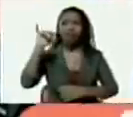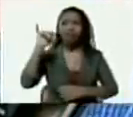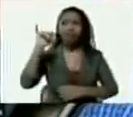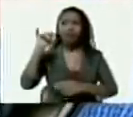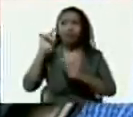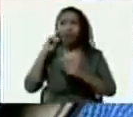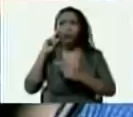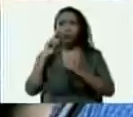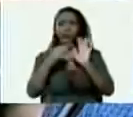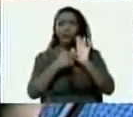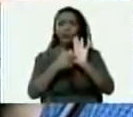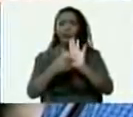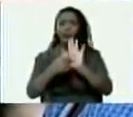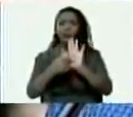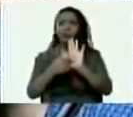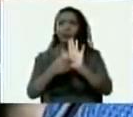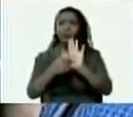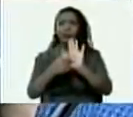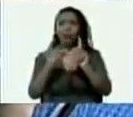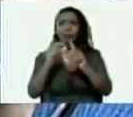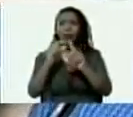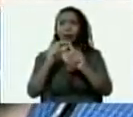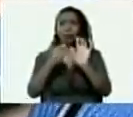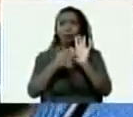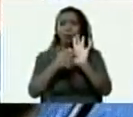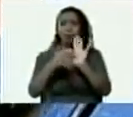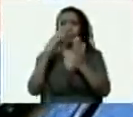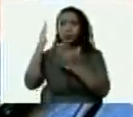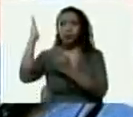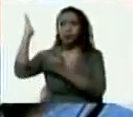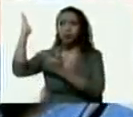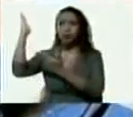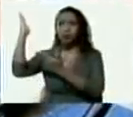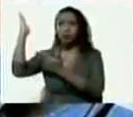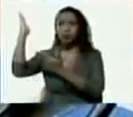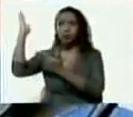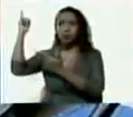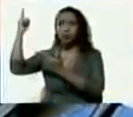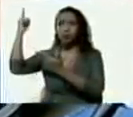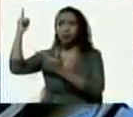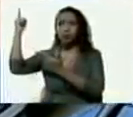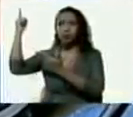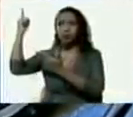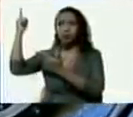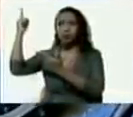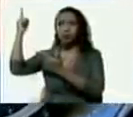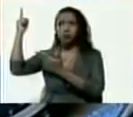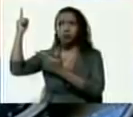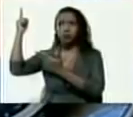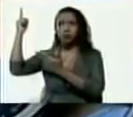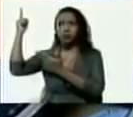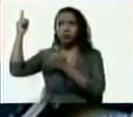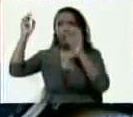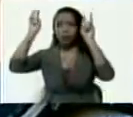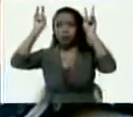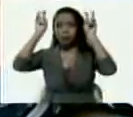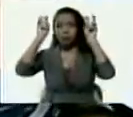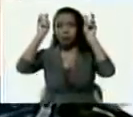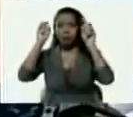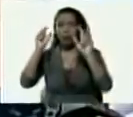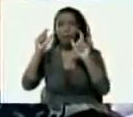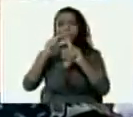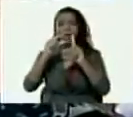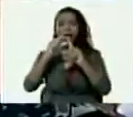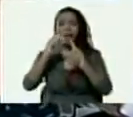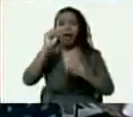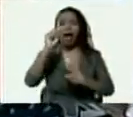ver esta palabra, el atentado ya está entrecomillado. Han pasado